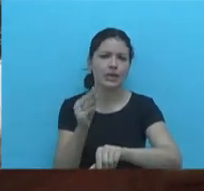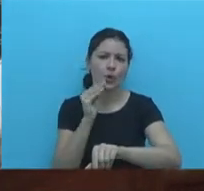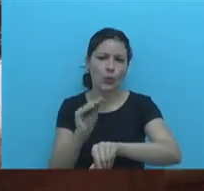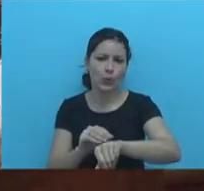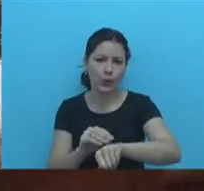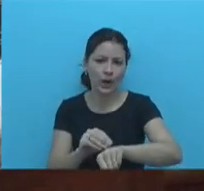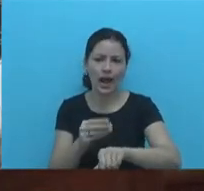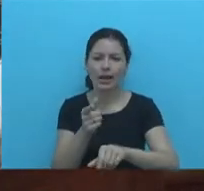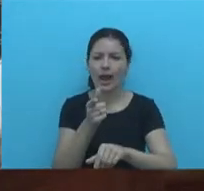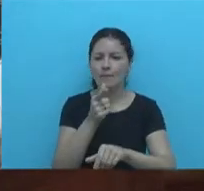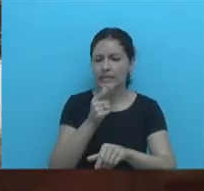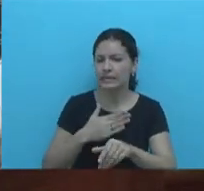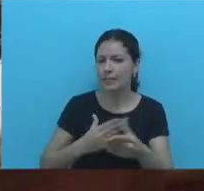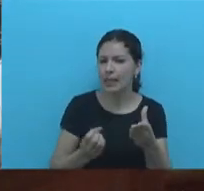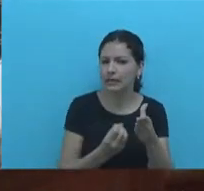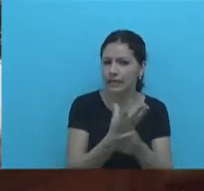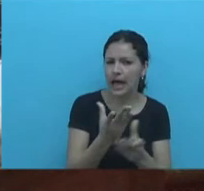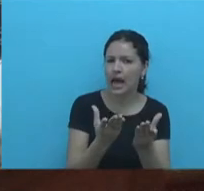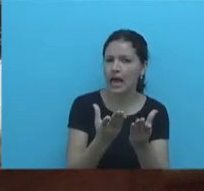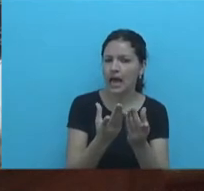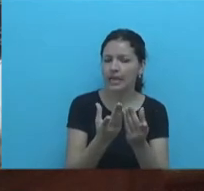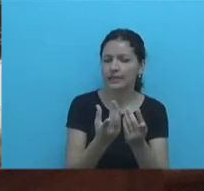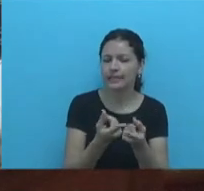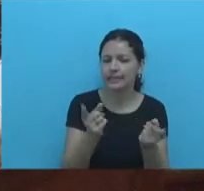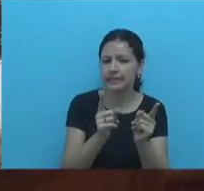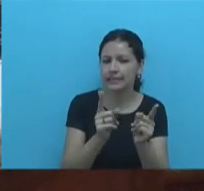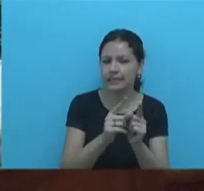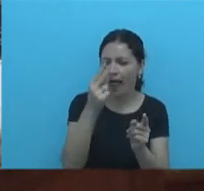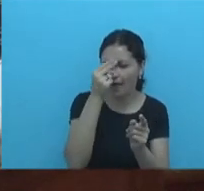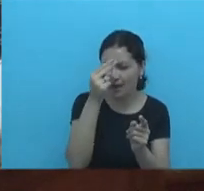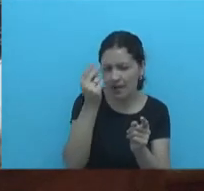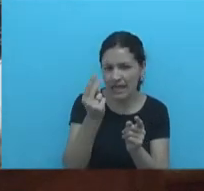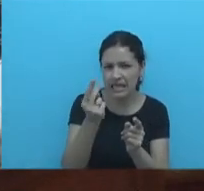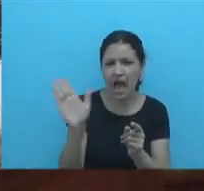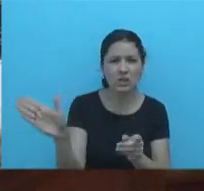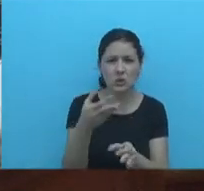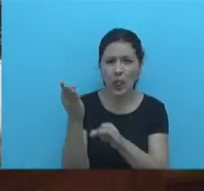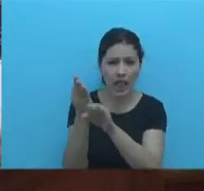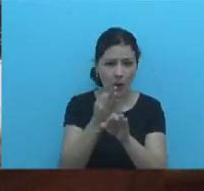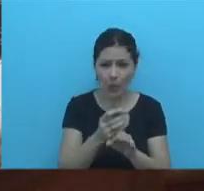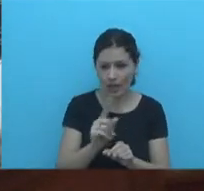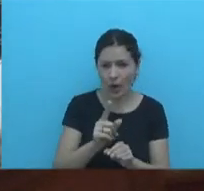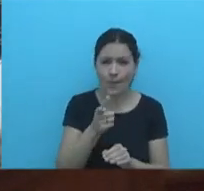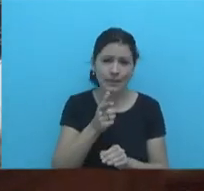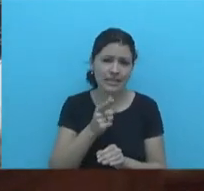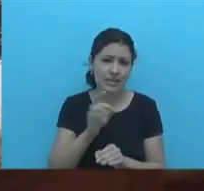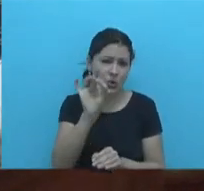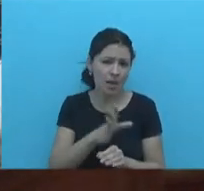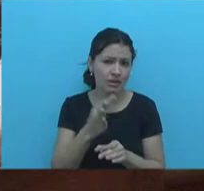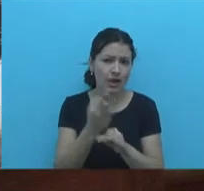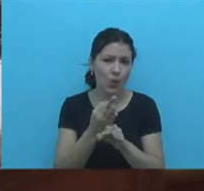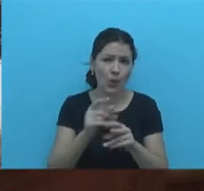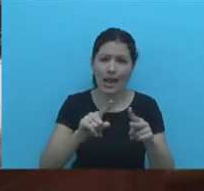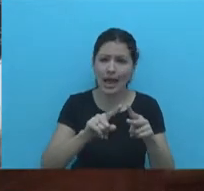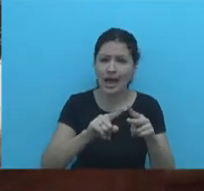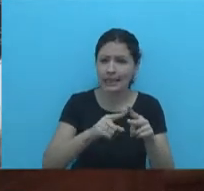sala de enfermería para eso. En las escuelas técnicas capaz que sí podría ser más necesario, pero en escuelas comunes como por ejemplo el colegio,